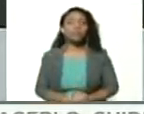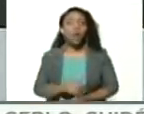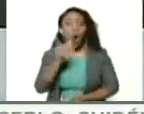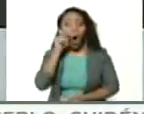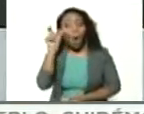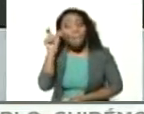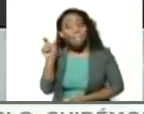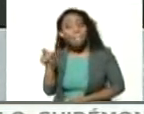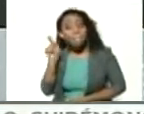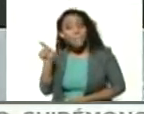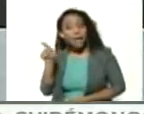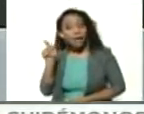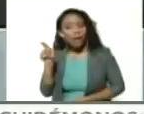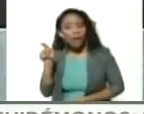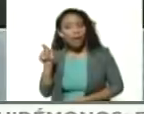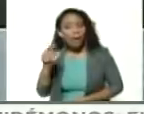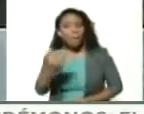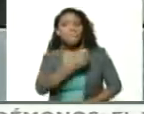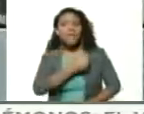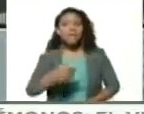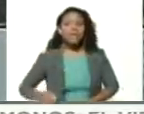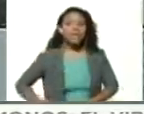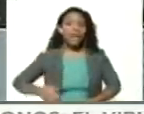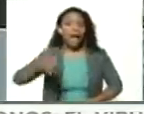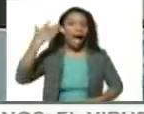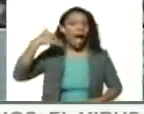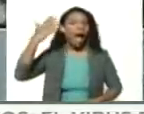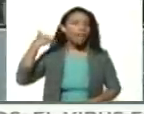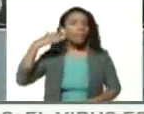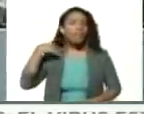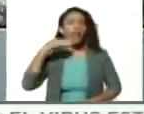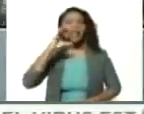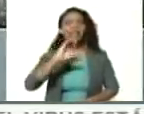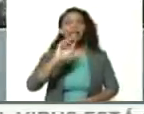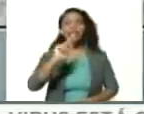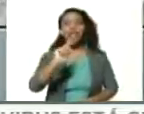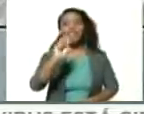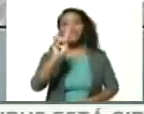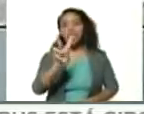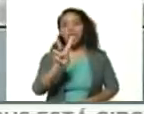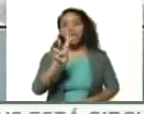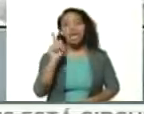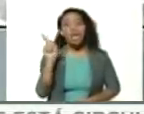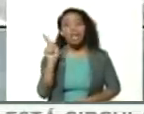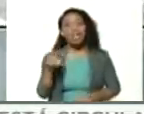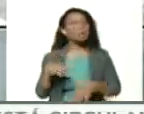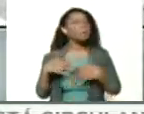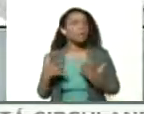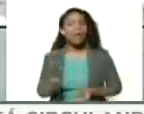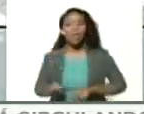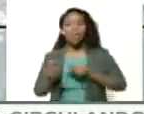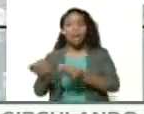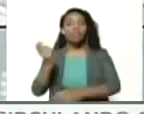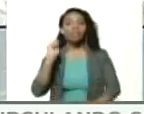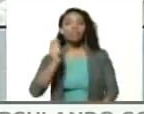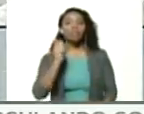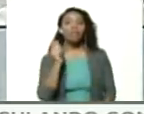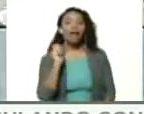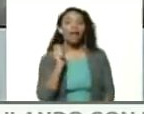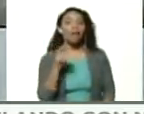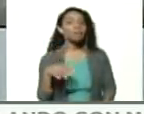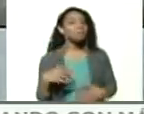Ortega, presidente para entonces de la CTV, que es a quien le dan la tarea